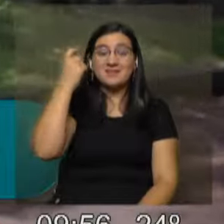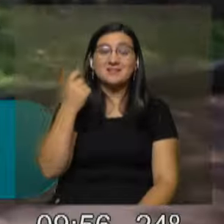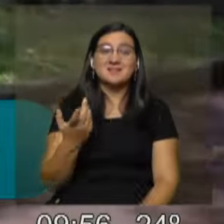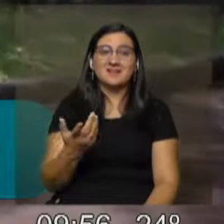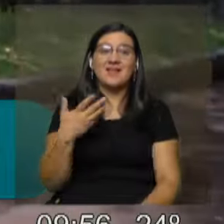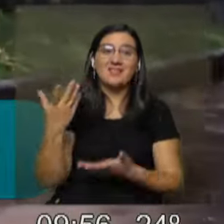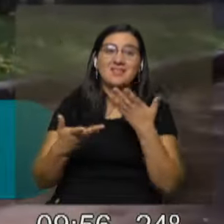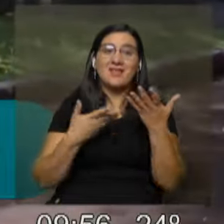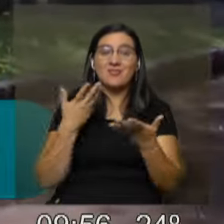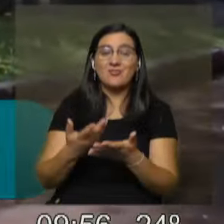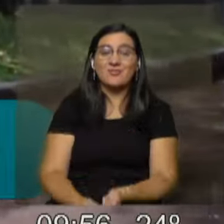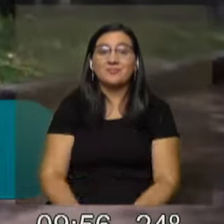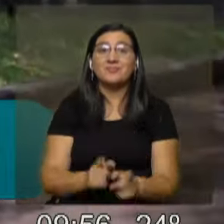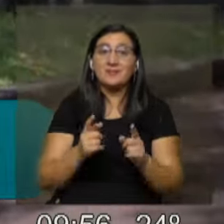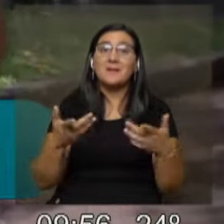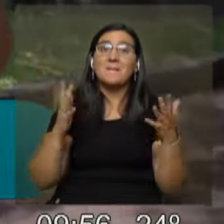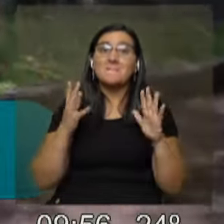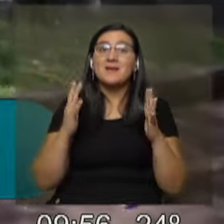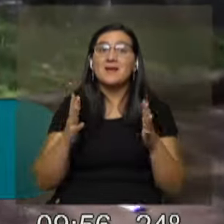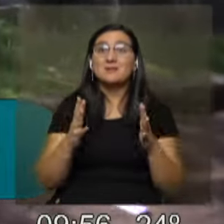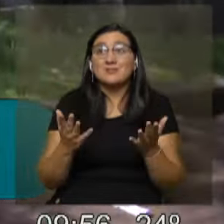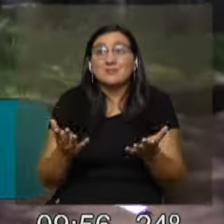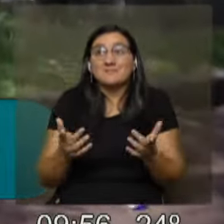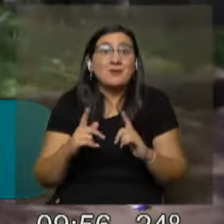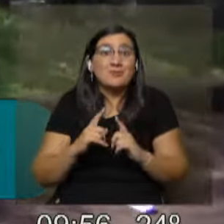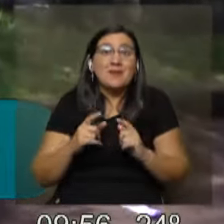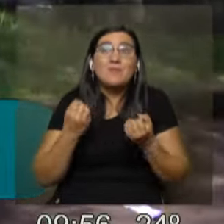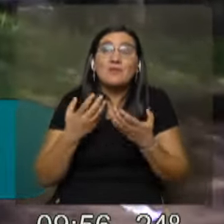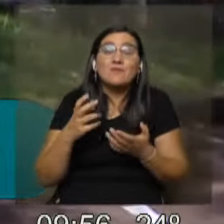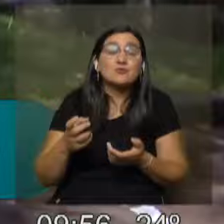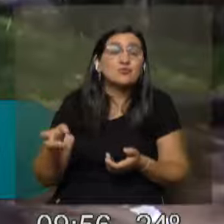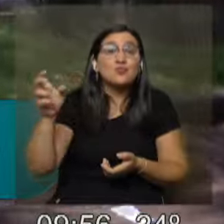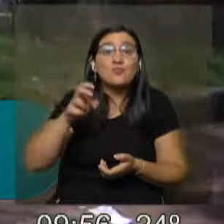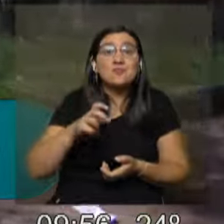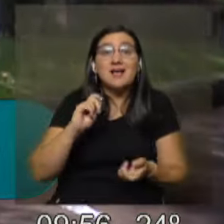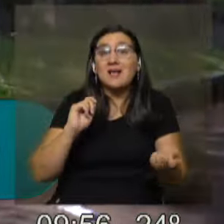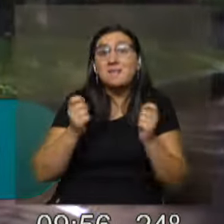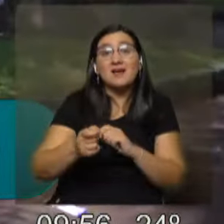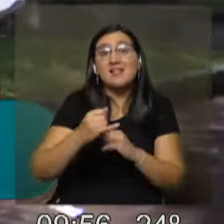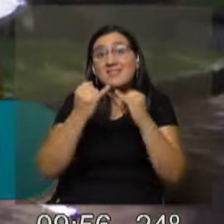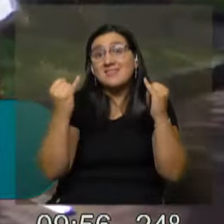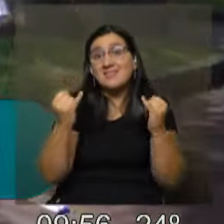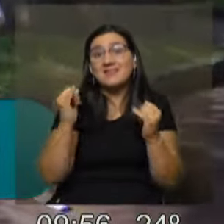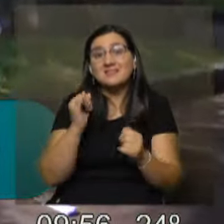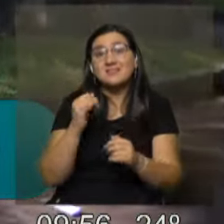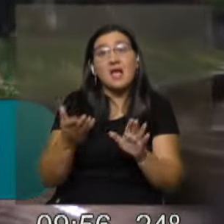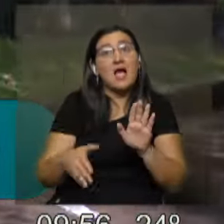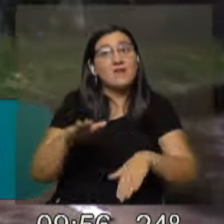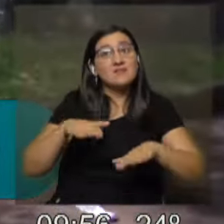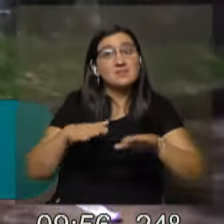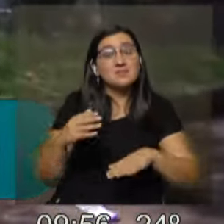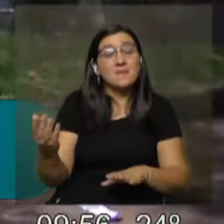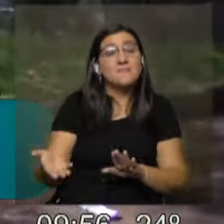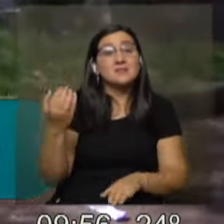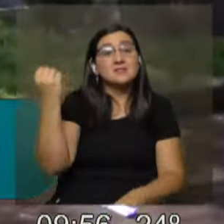calle cantando. Claro, y ese aplauso del que de repente no te espera, ¿no? Porque vos subís a cambiarle el día ahí a la gente. Y a veces es más importante. Yo en ese